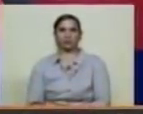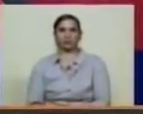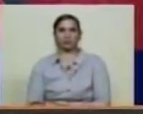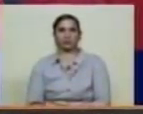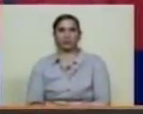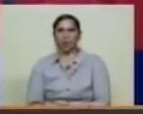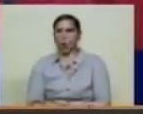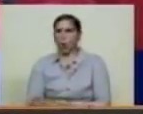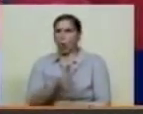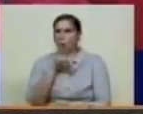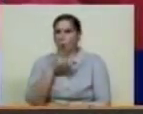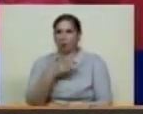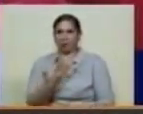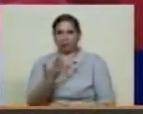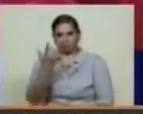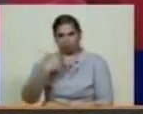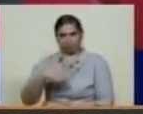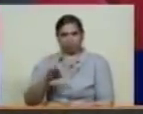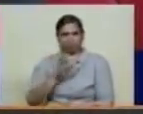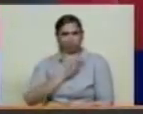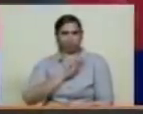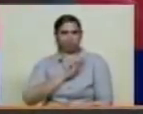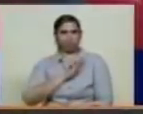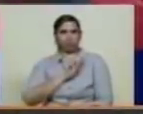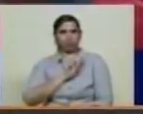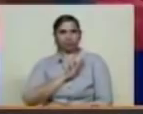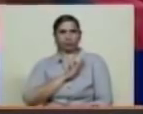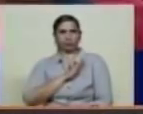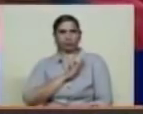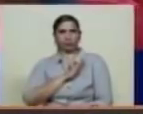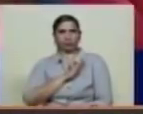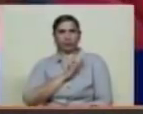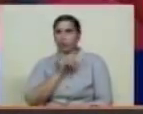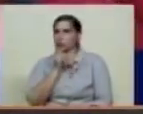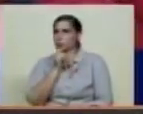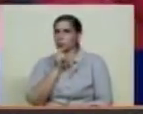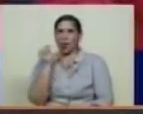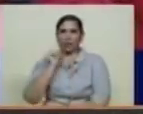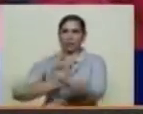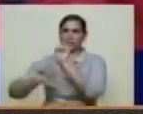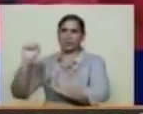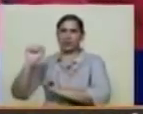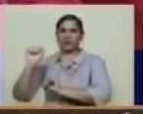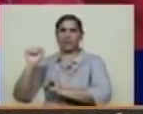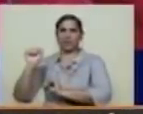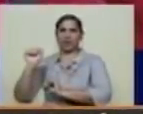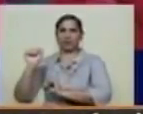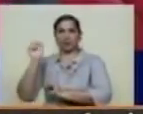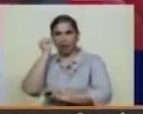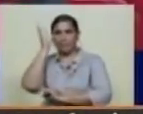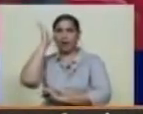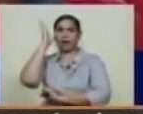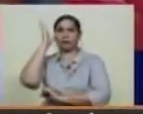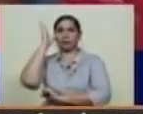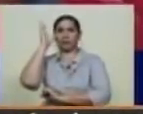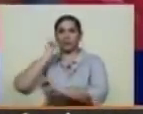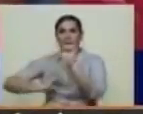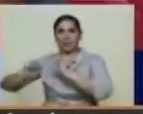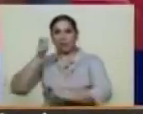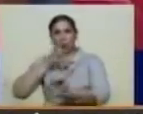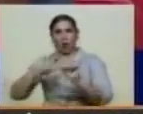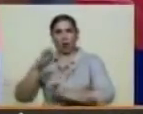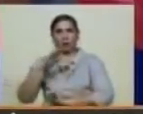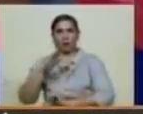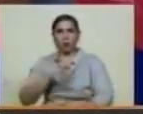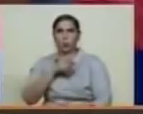Vergüenza le causa a uno que no tengan, no sean capaces de defender a su pueblo. Vergüenza le causa a uno